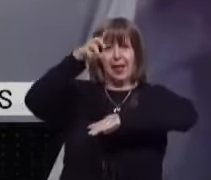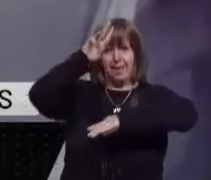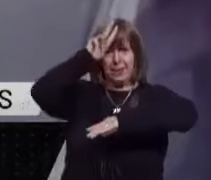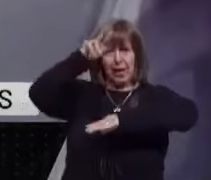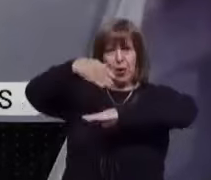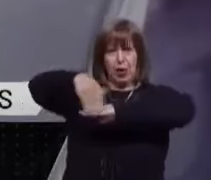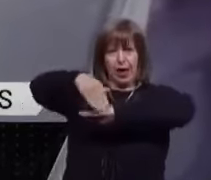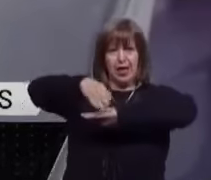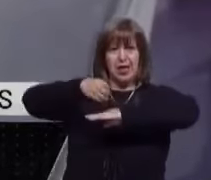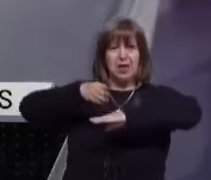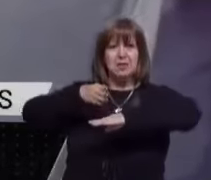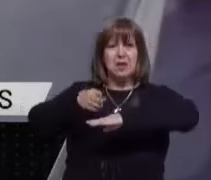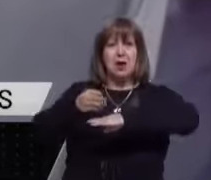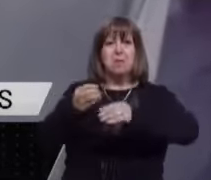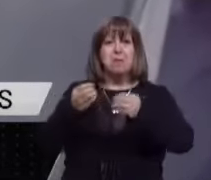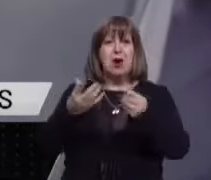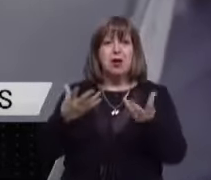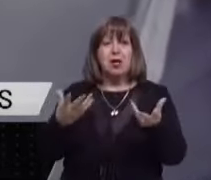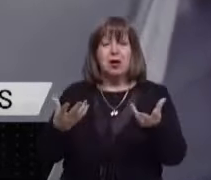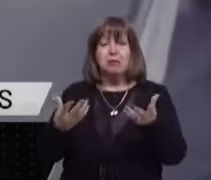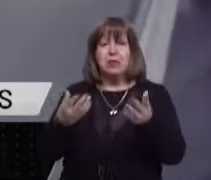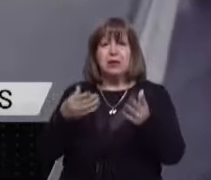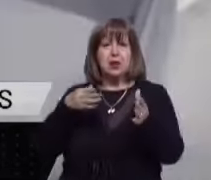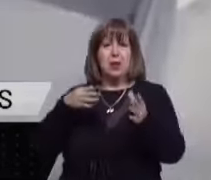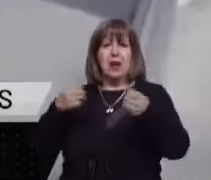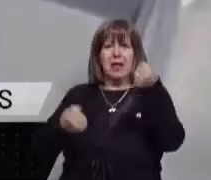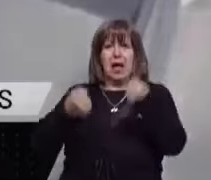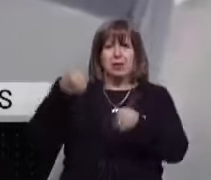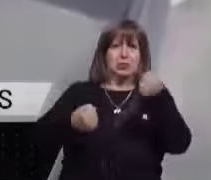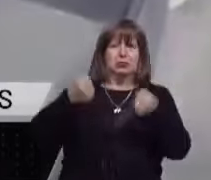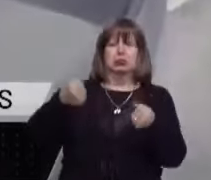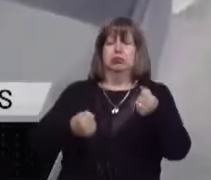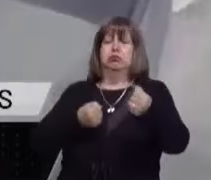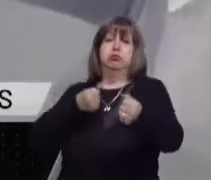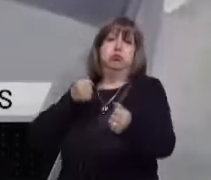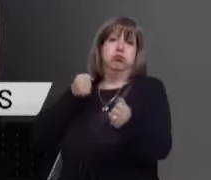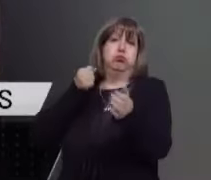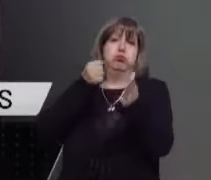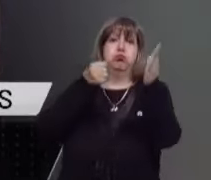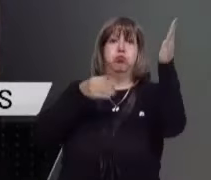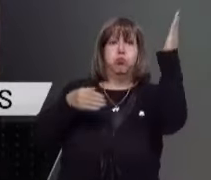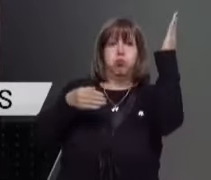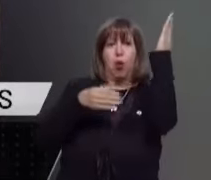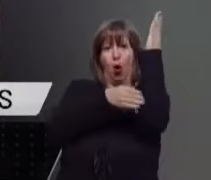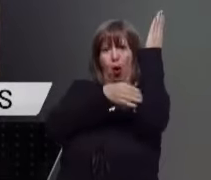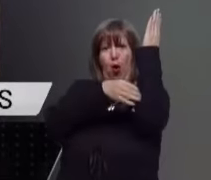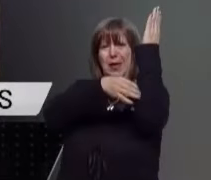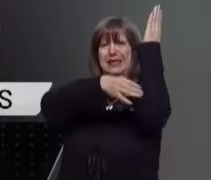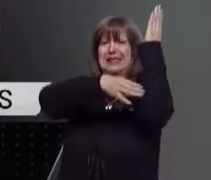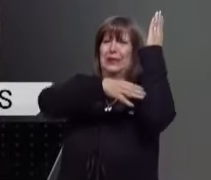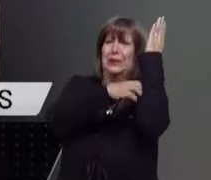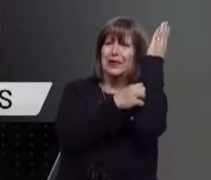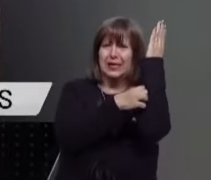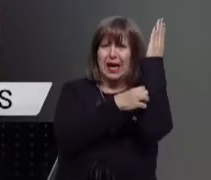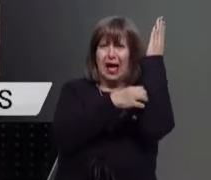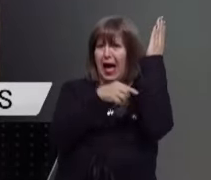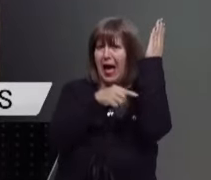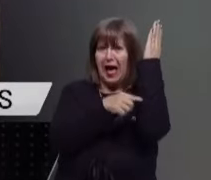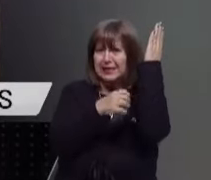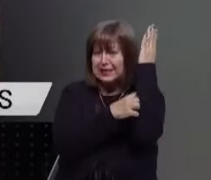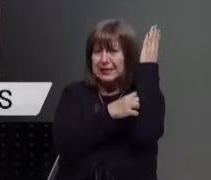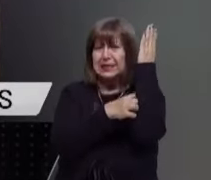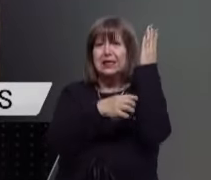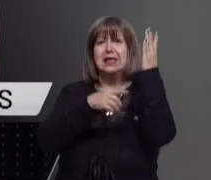por causas que todavía no han podido esclarecerse, pierde el dominio del mismo y termina impactando contra el árbol.